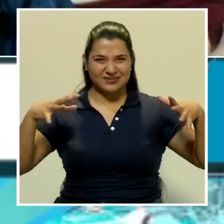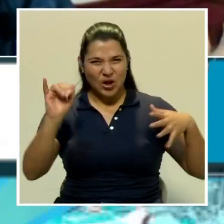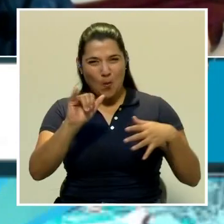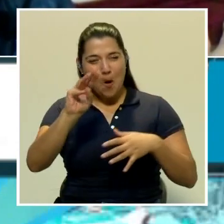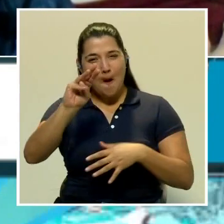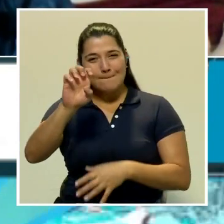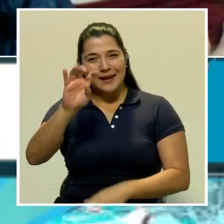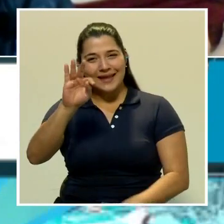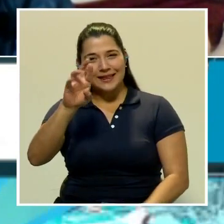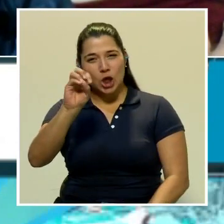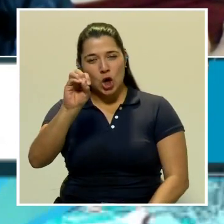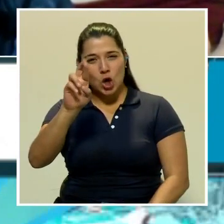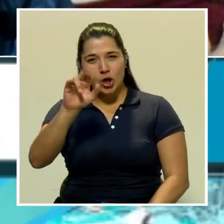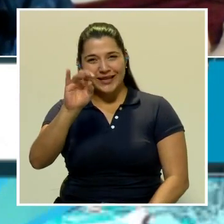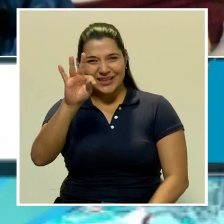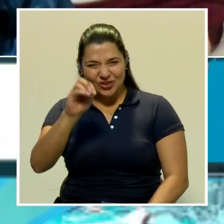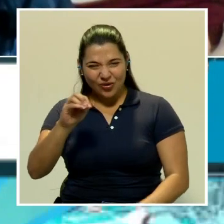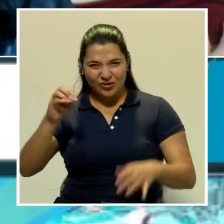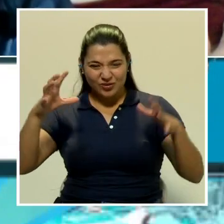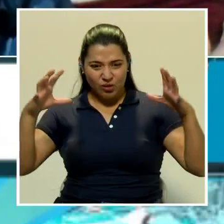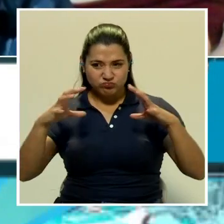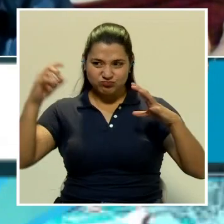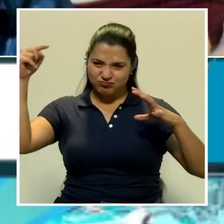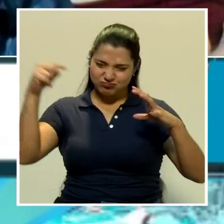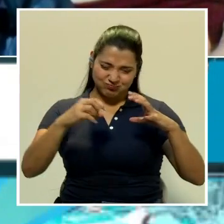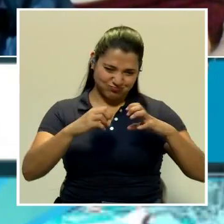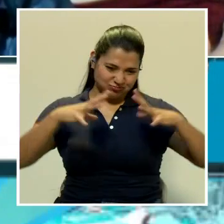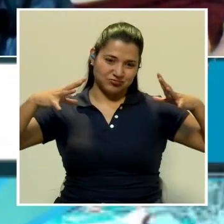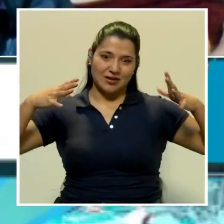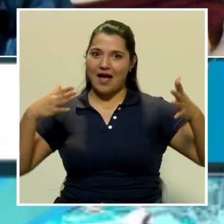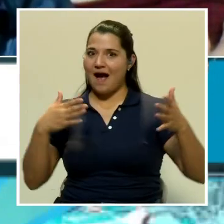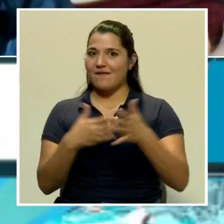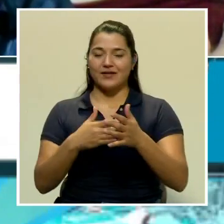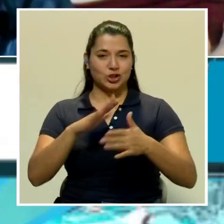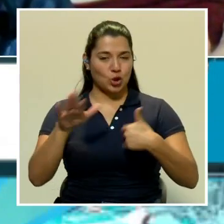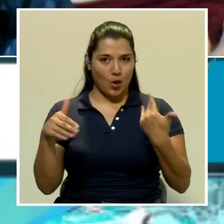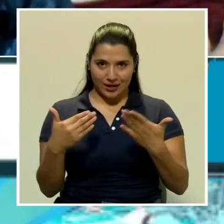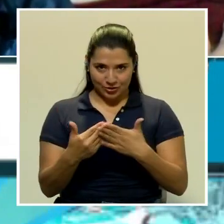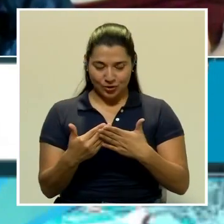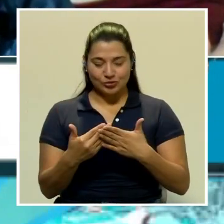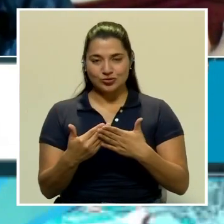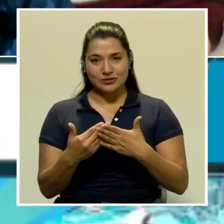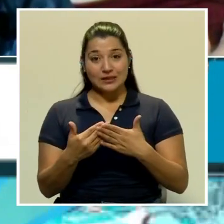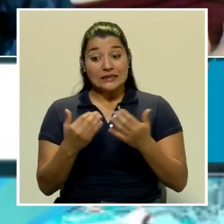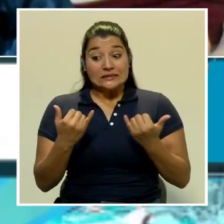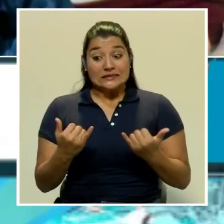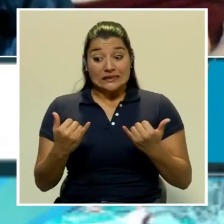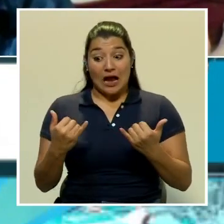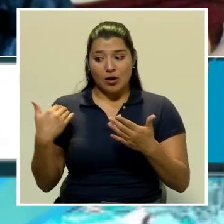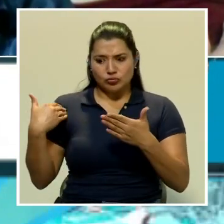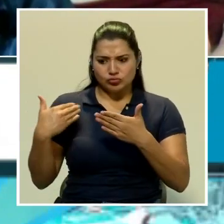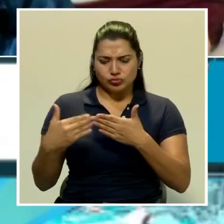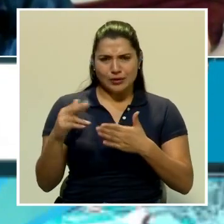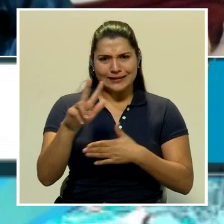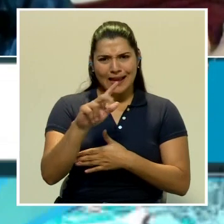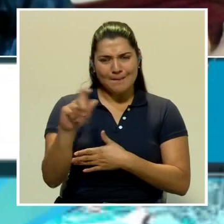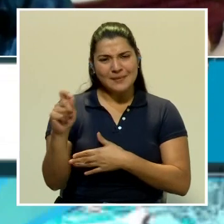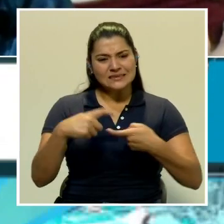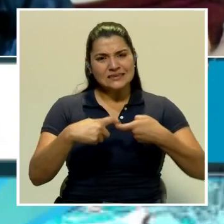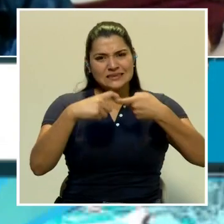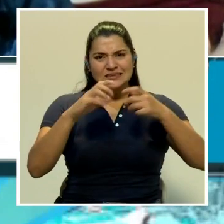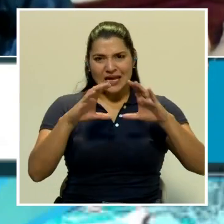afectó todas las actividades humanas. A casi 3 meses de la suspensión de clases presenciales, ¿cuál